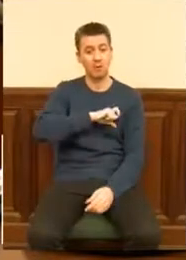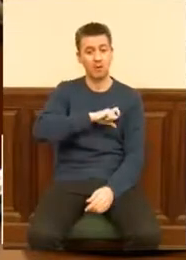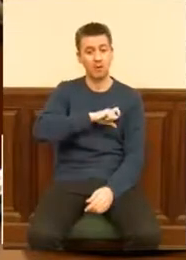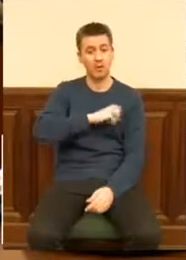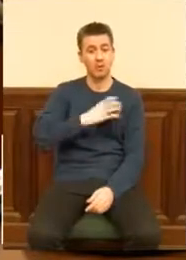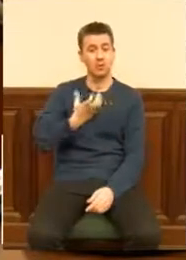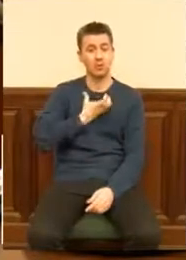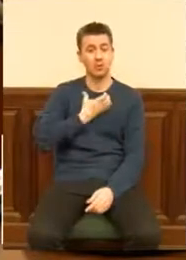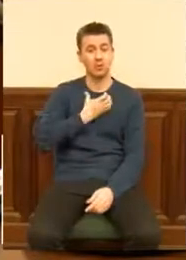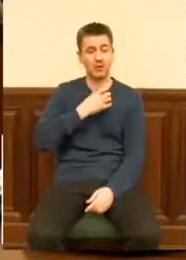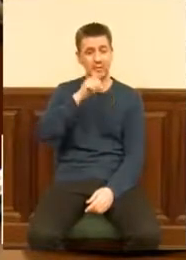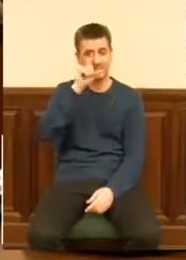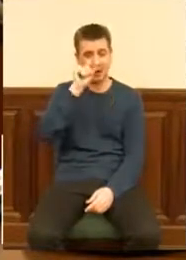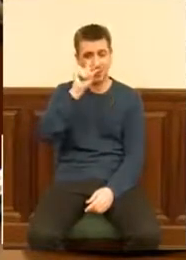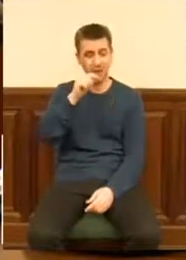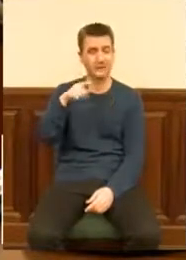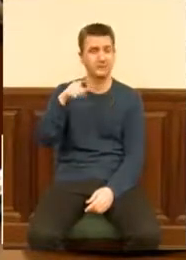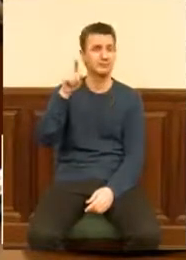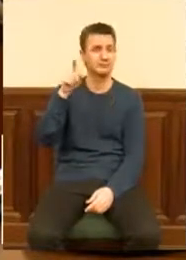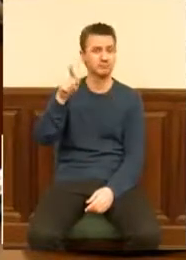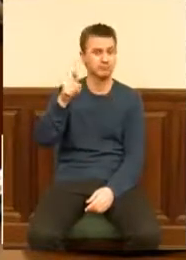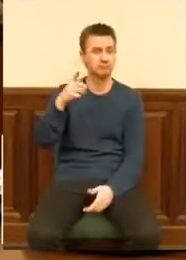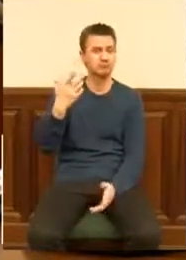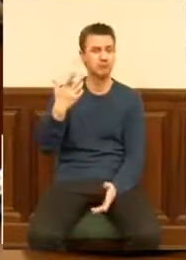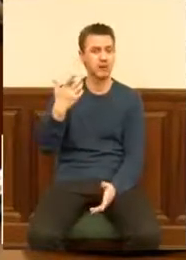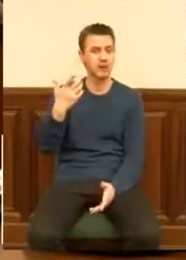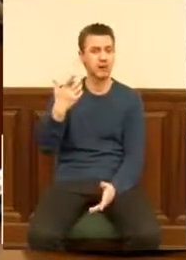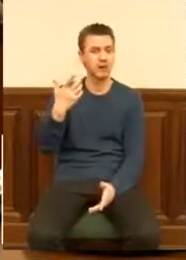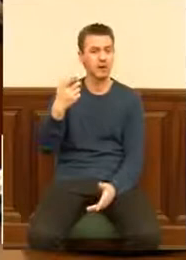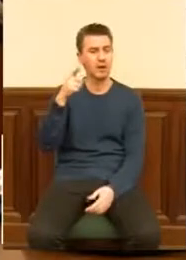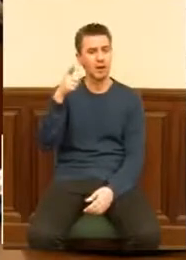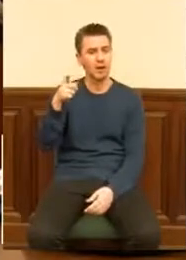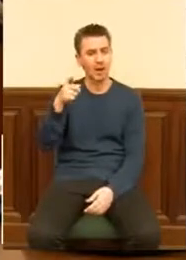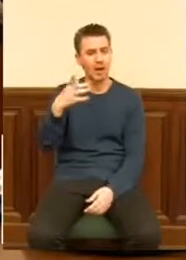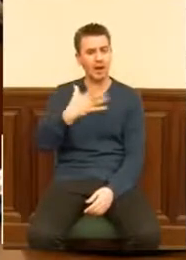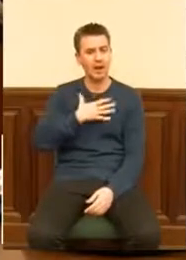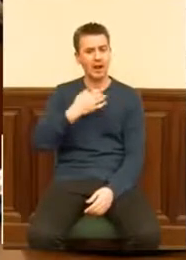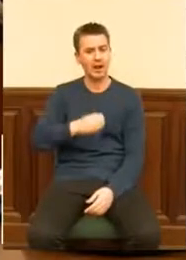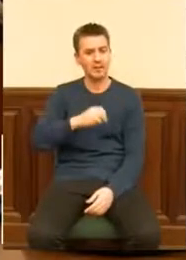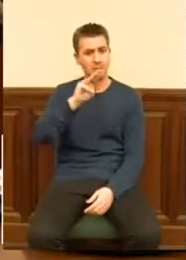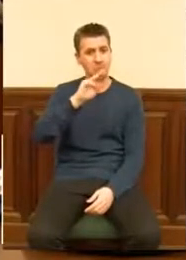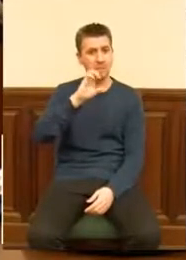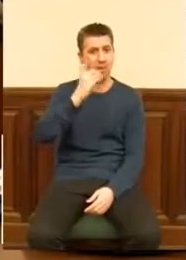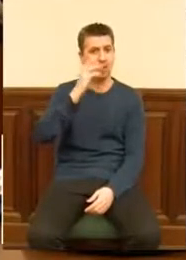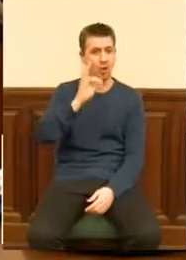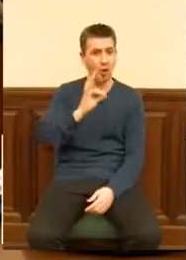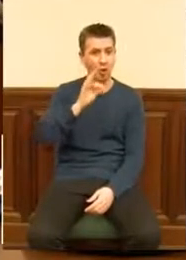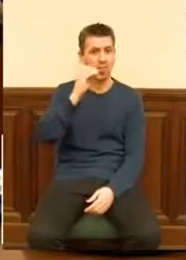Rivas, Vaciamadrid, que le entregó personalmente su alcalde, Pedro del Cura, a su portavoz